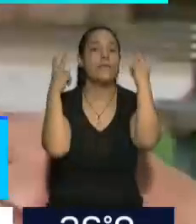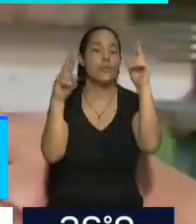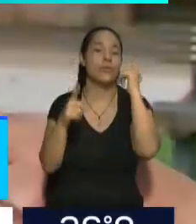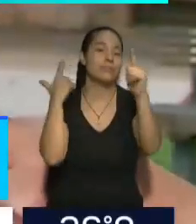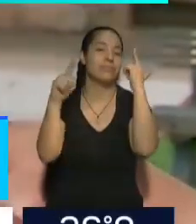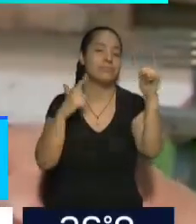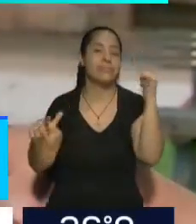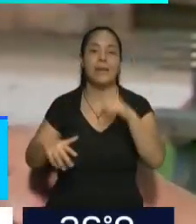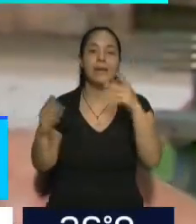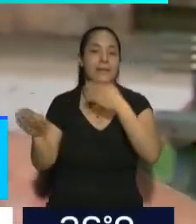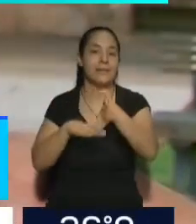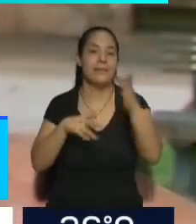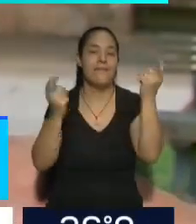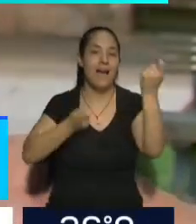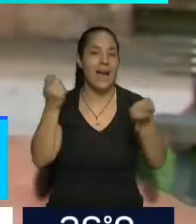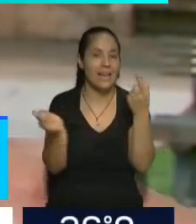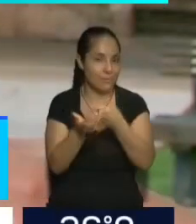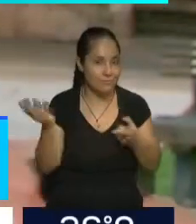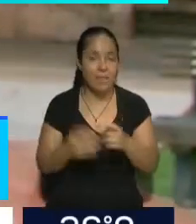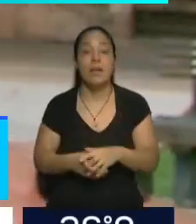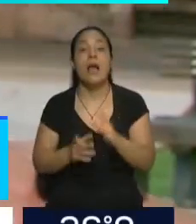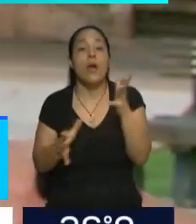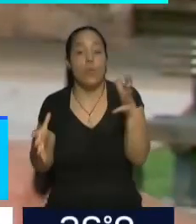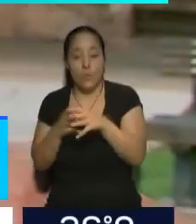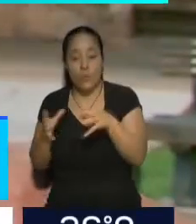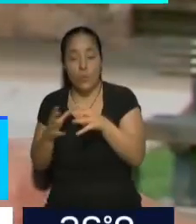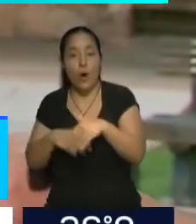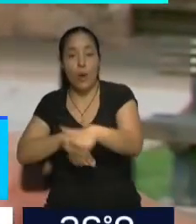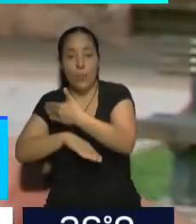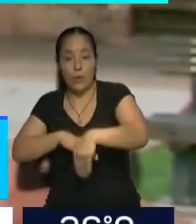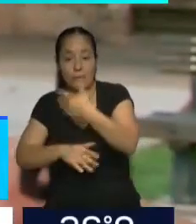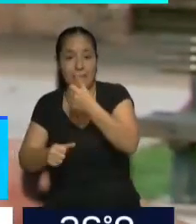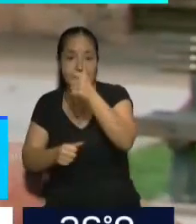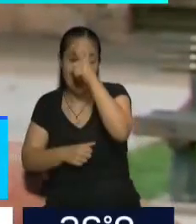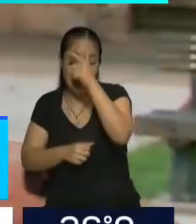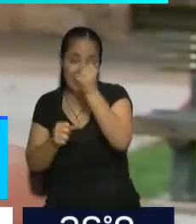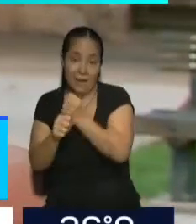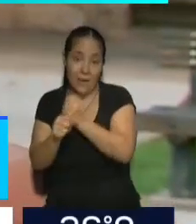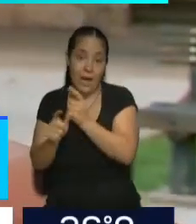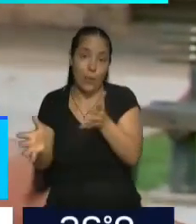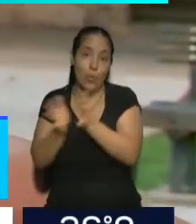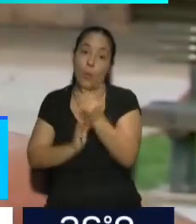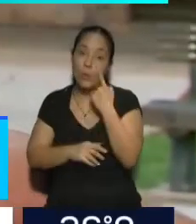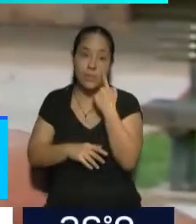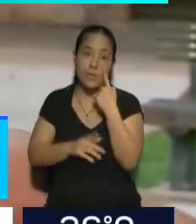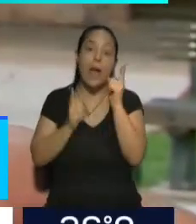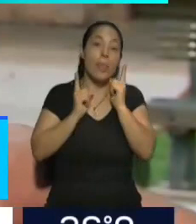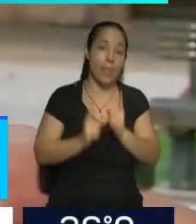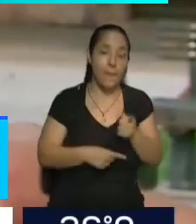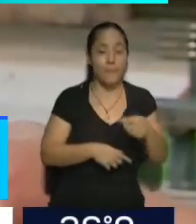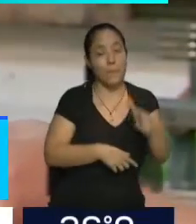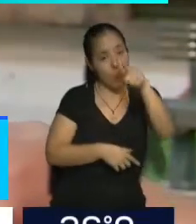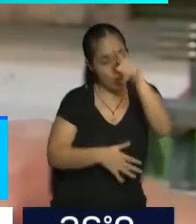estar los puestos operativos de la policía vial trabajando en equipo con aquellos municipios que tengan tránsito